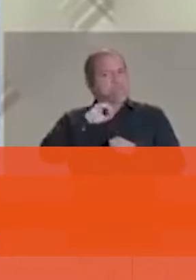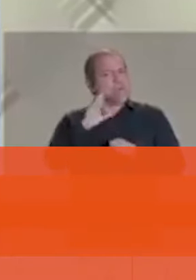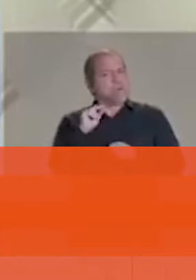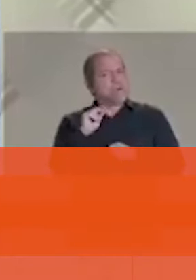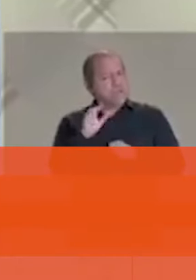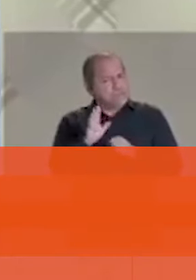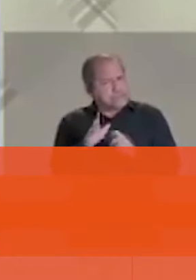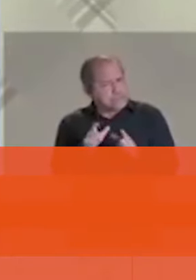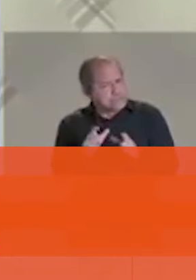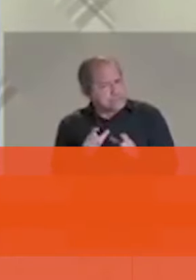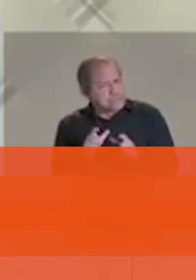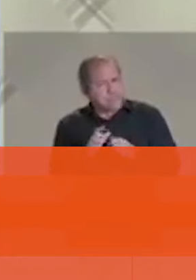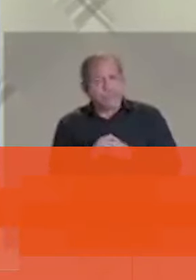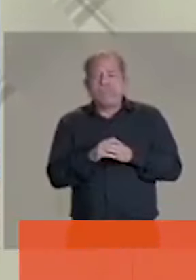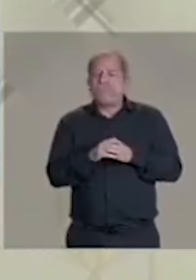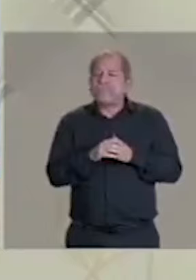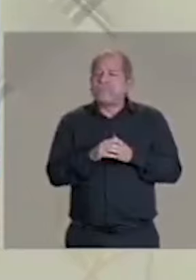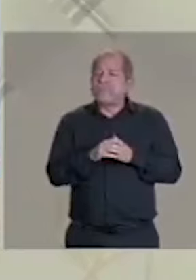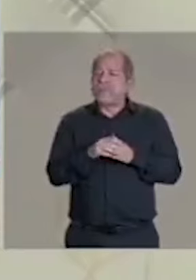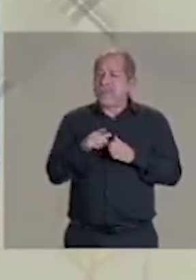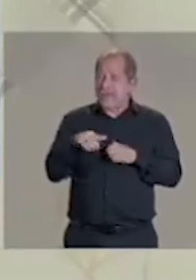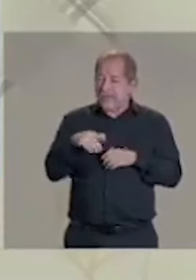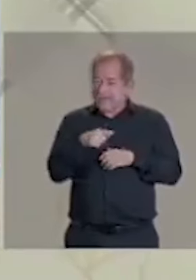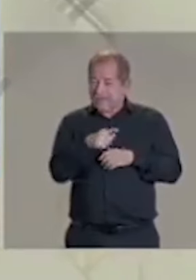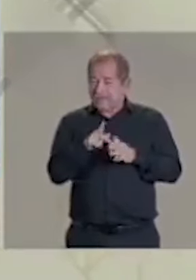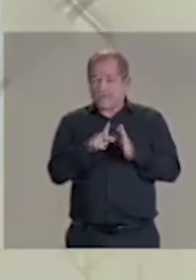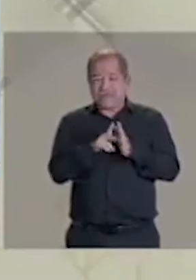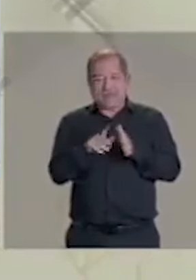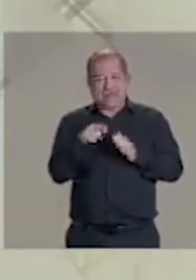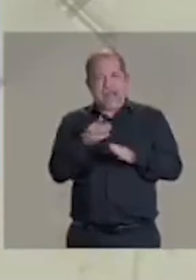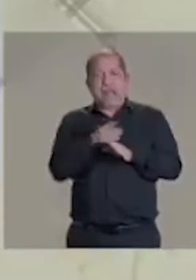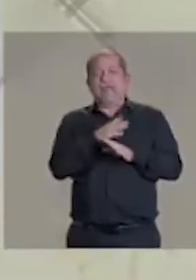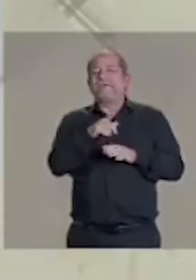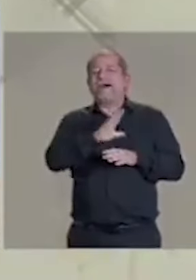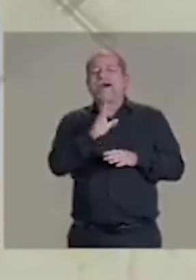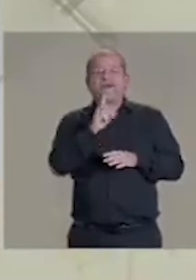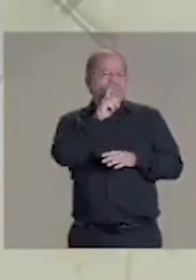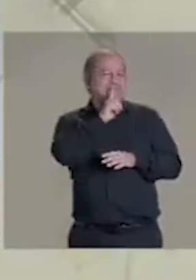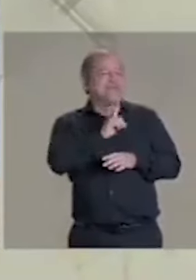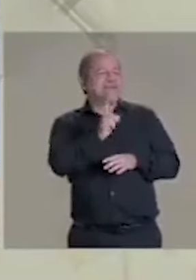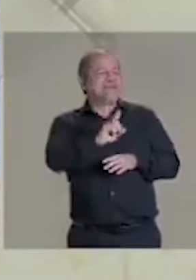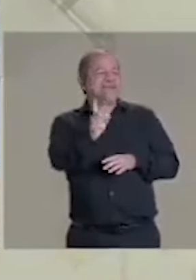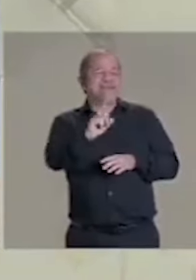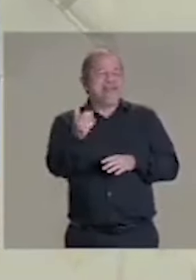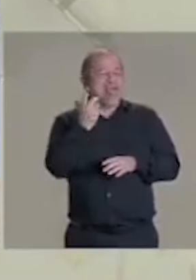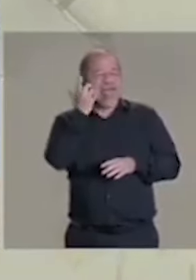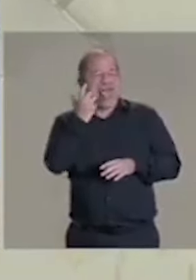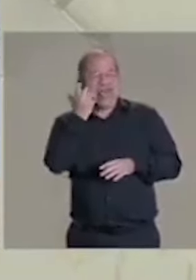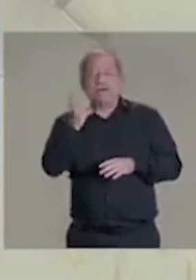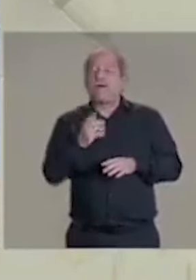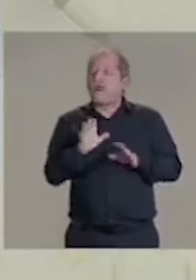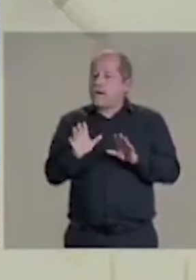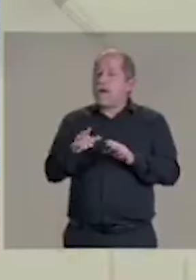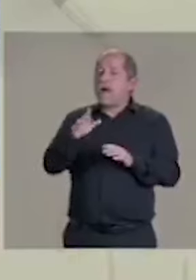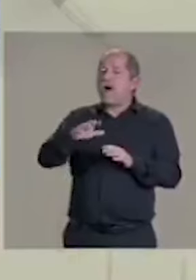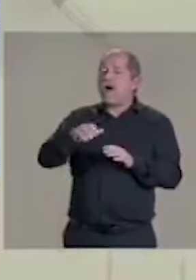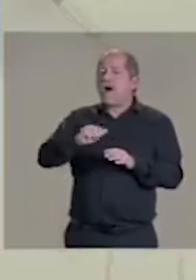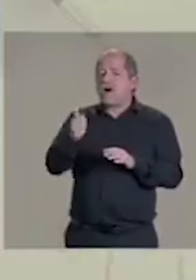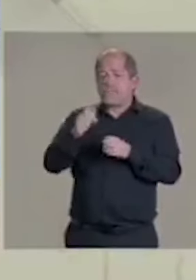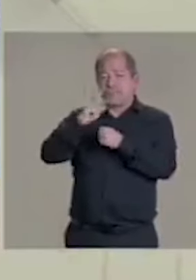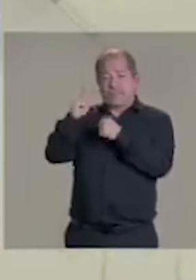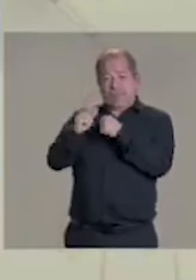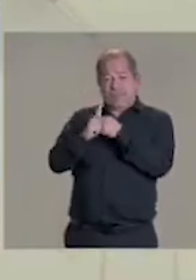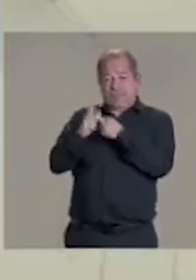aumentado realmente como aumentó en los periodos anteriores. La inversión extranjera directa en el máximo